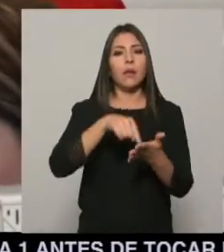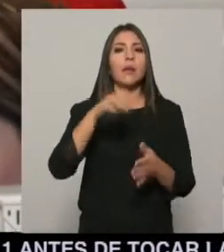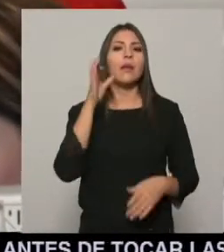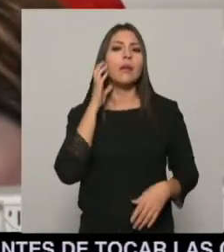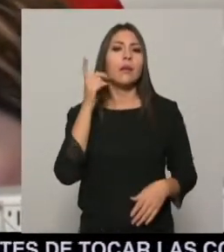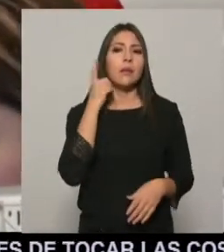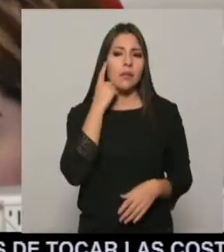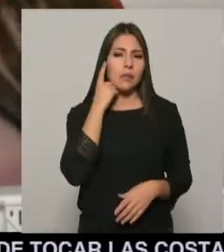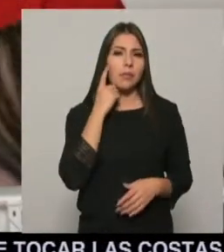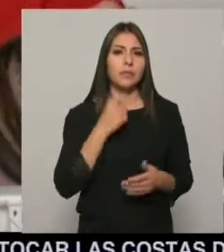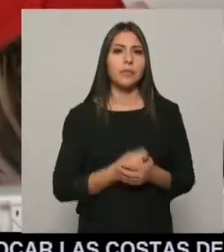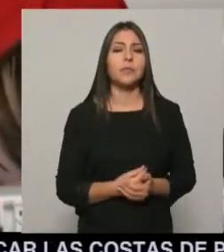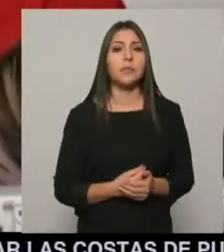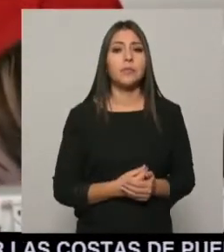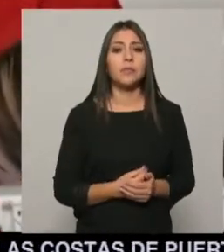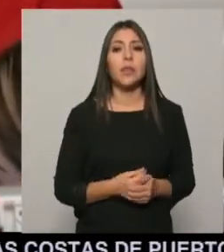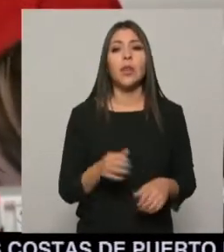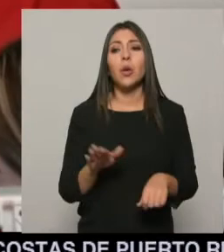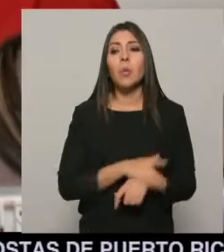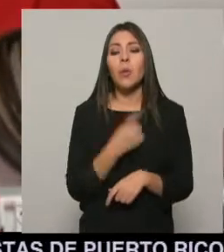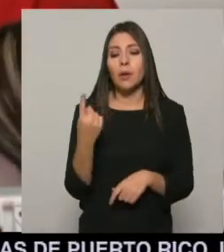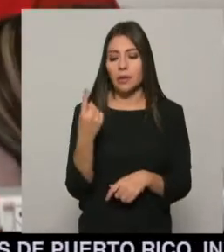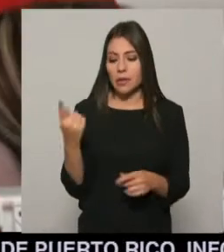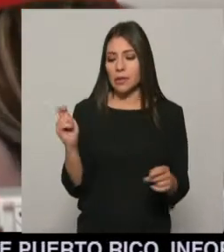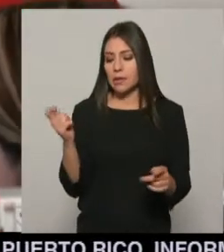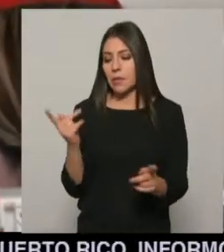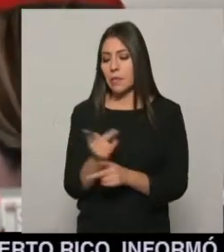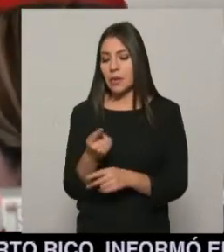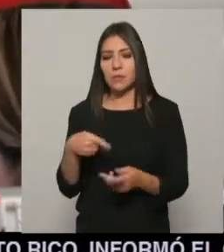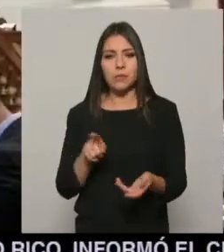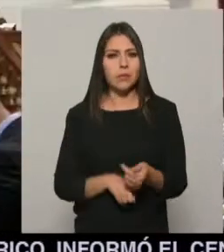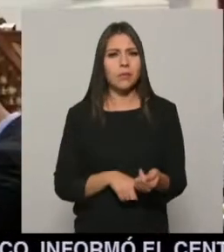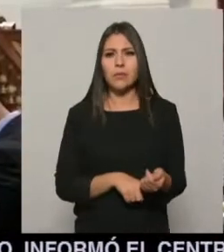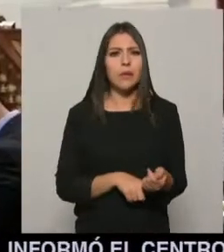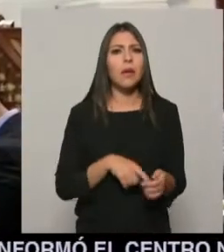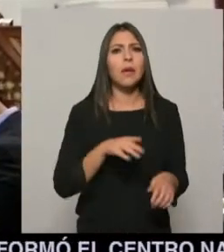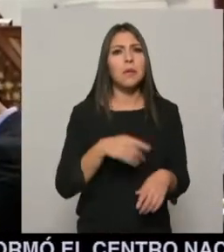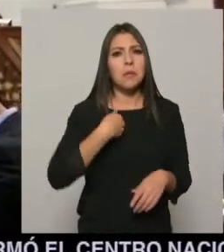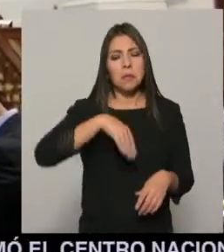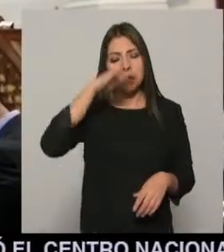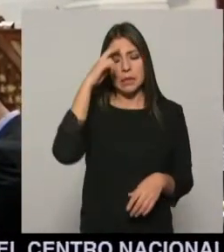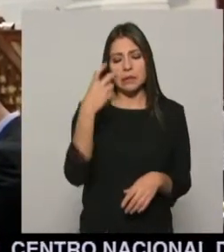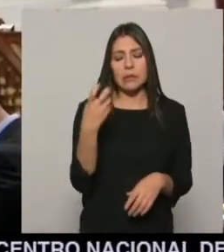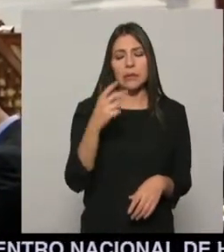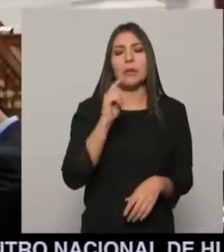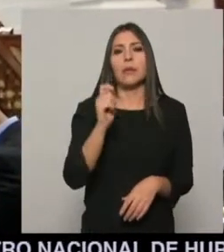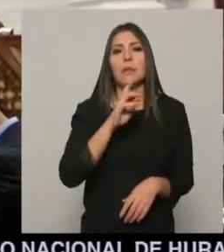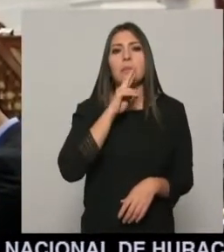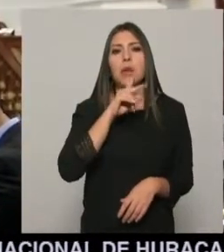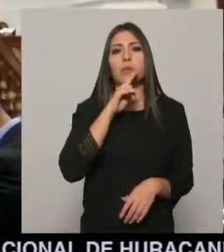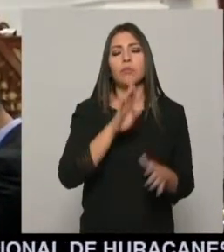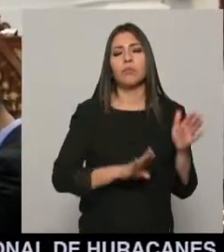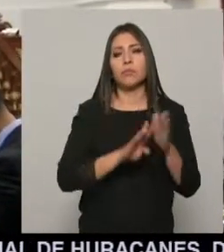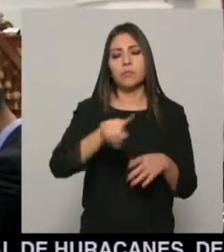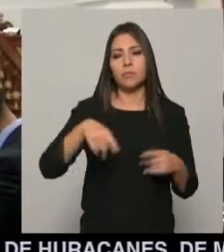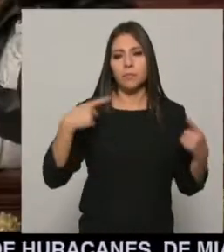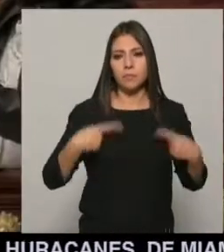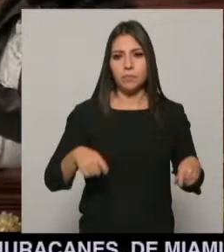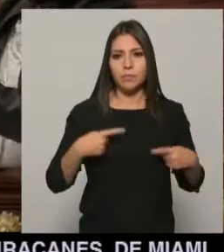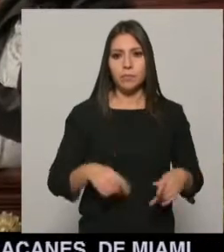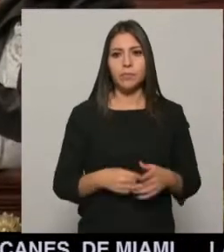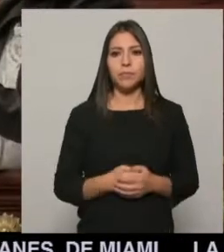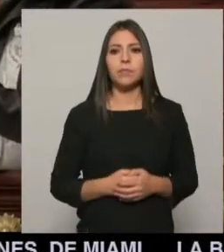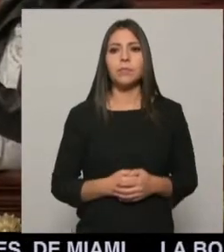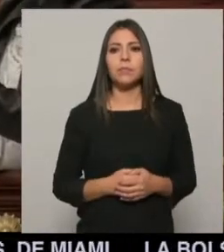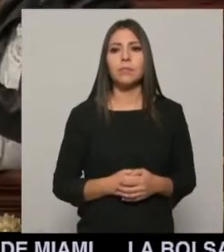no de lo que pase allá adentro y de las dinámicas políticas, sino porque creo que es la única forma de servirle mejor a los ciudadanos. Yo quisiera...